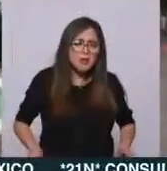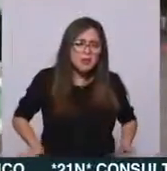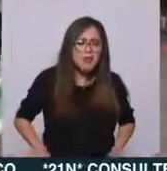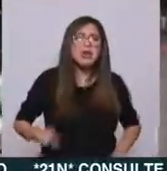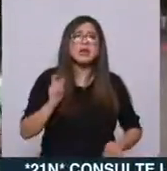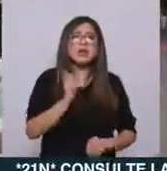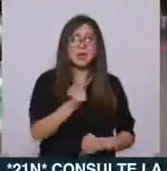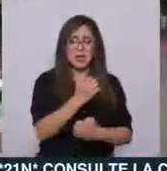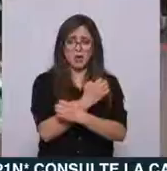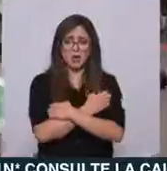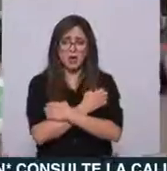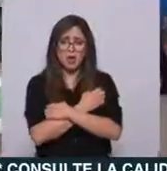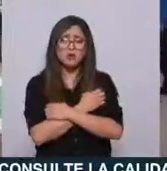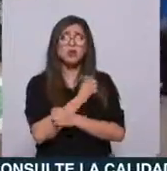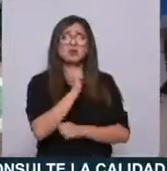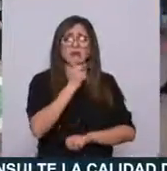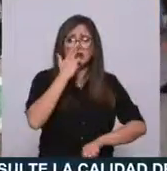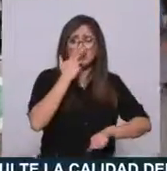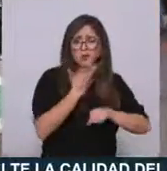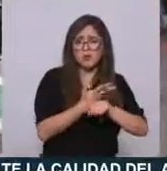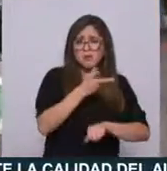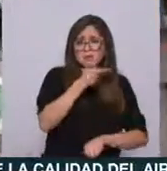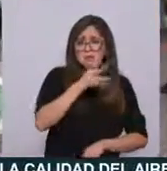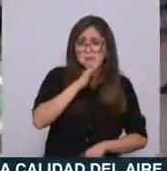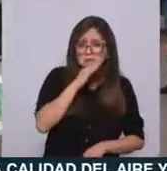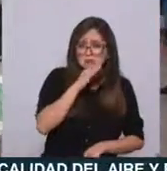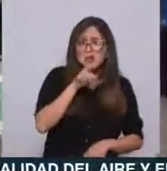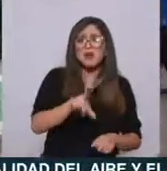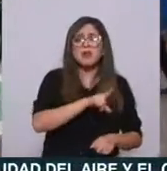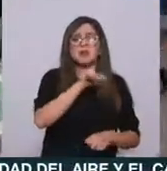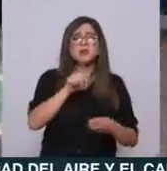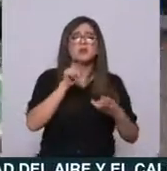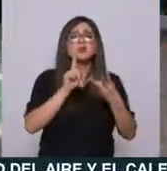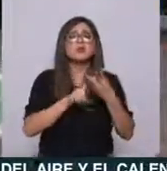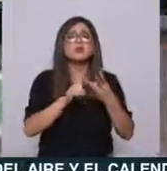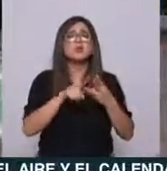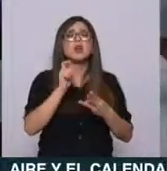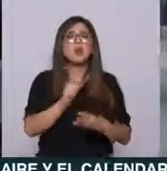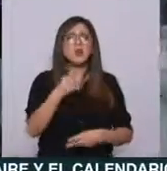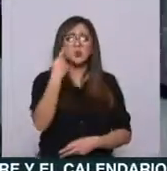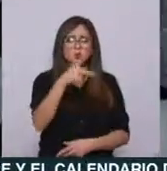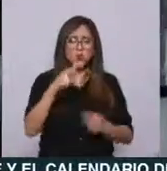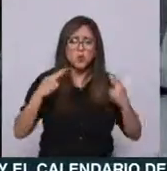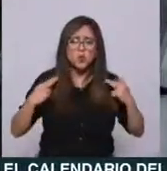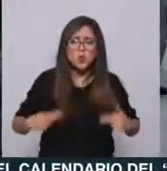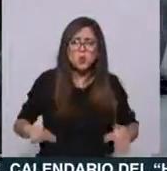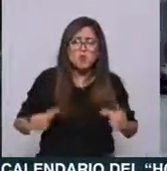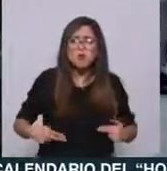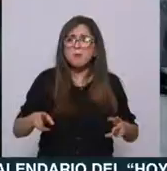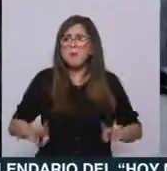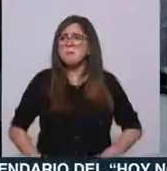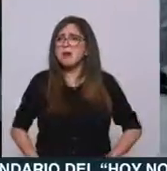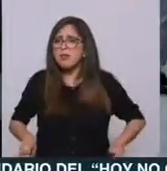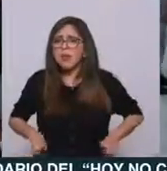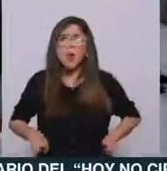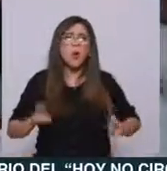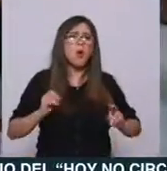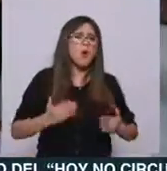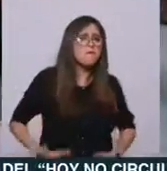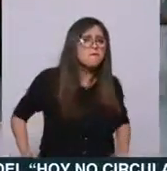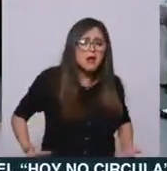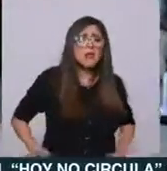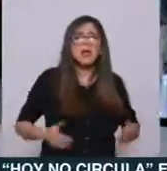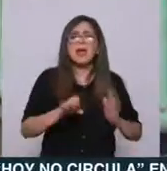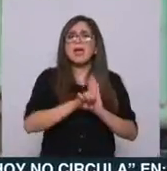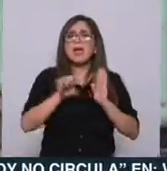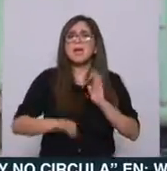padres, y 3, el tema del informe neutro no abona. No hay un estudio científico que diga que si el